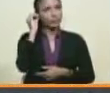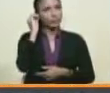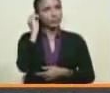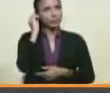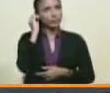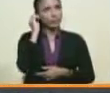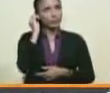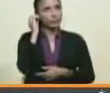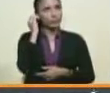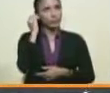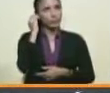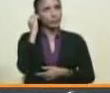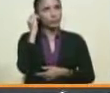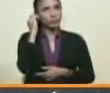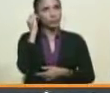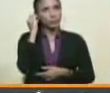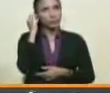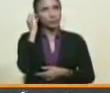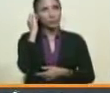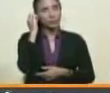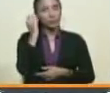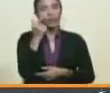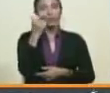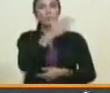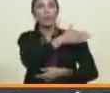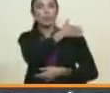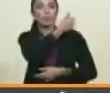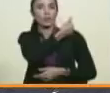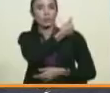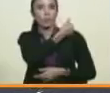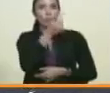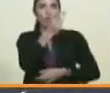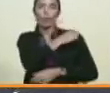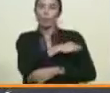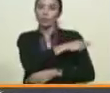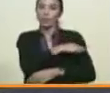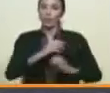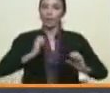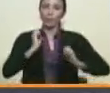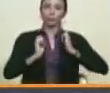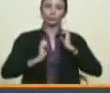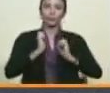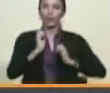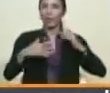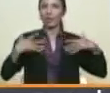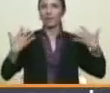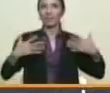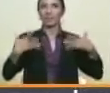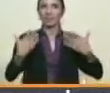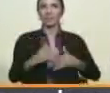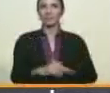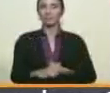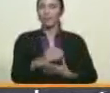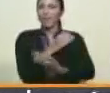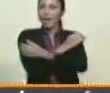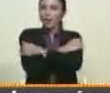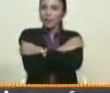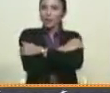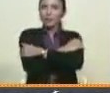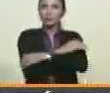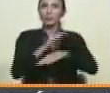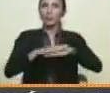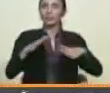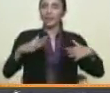y saúl director lo veo emocionado cómo te sientes emocionado tenga para acá vale vale un abrazo que lo veo demasiado